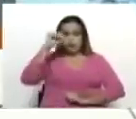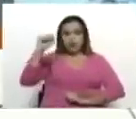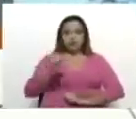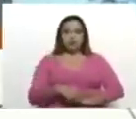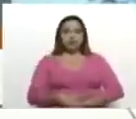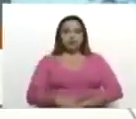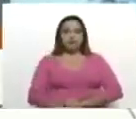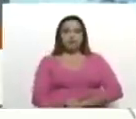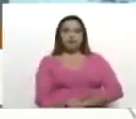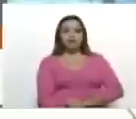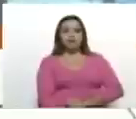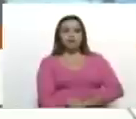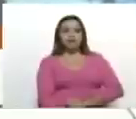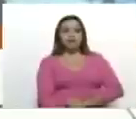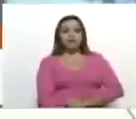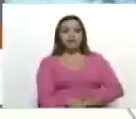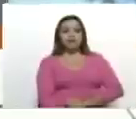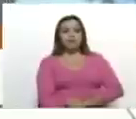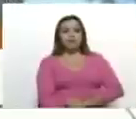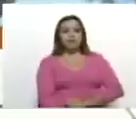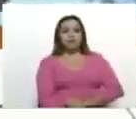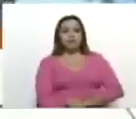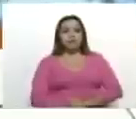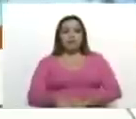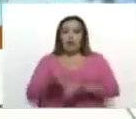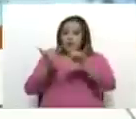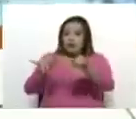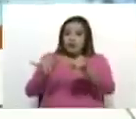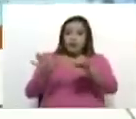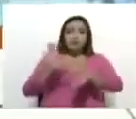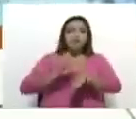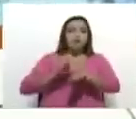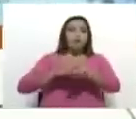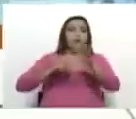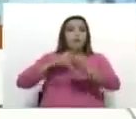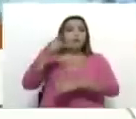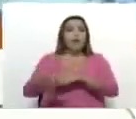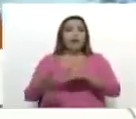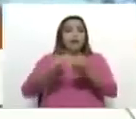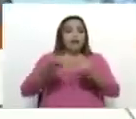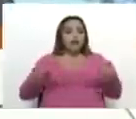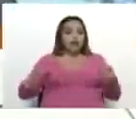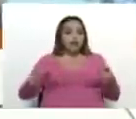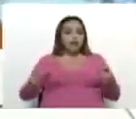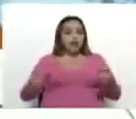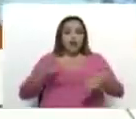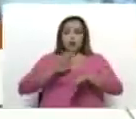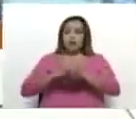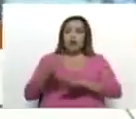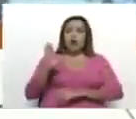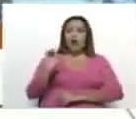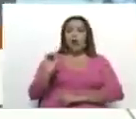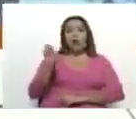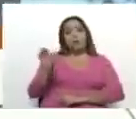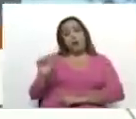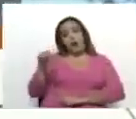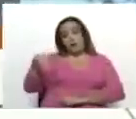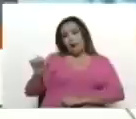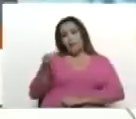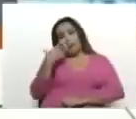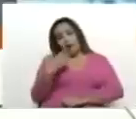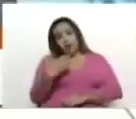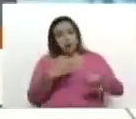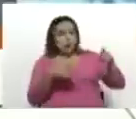Maduro por eso es porque es un plan general porque no es que Obama era bueno y era malo